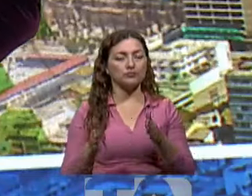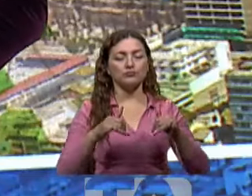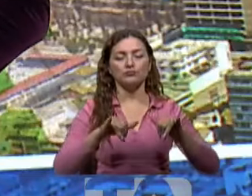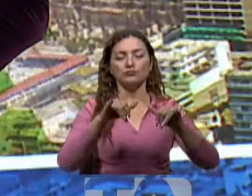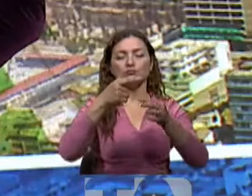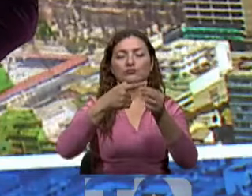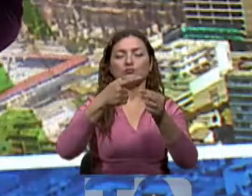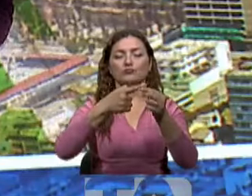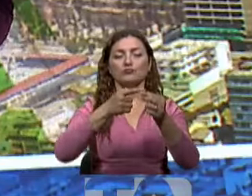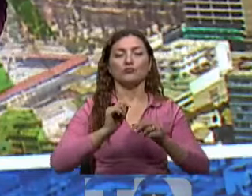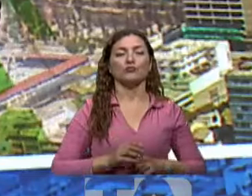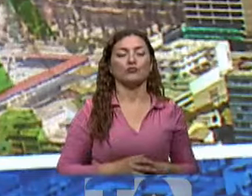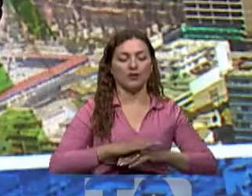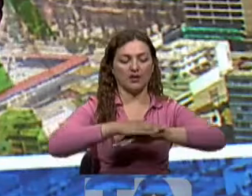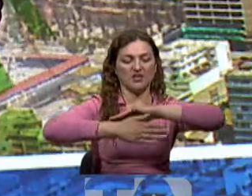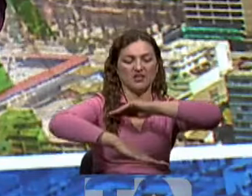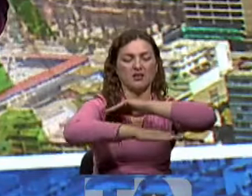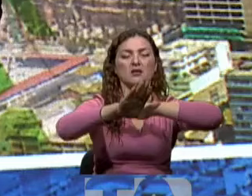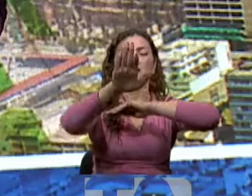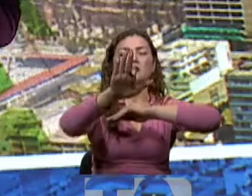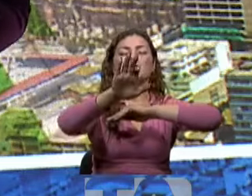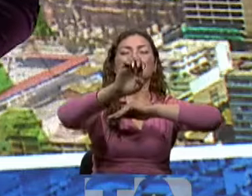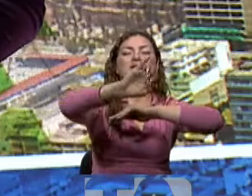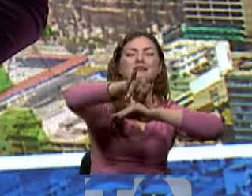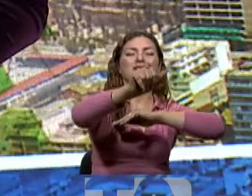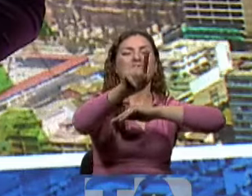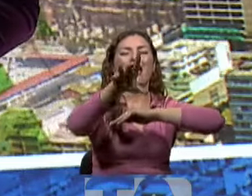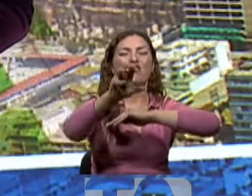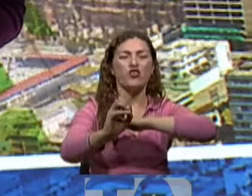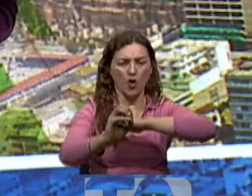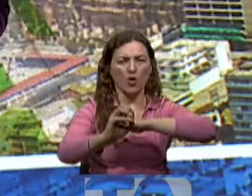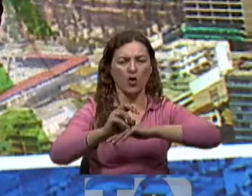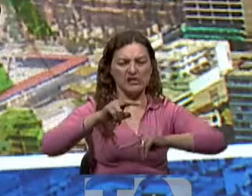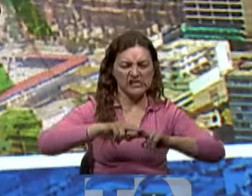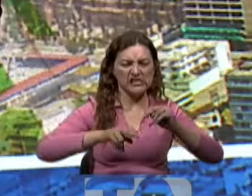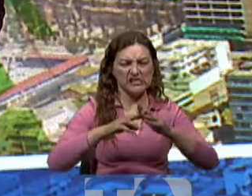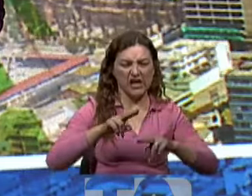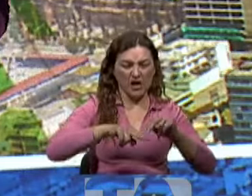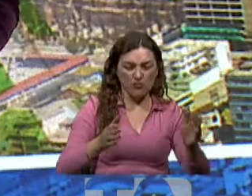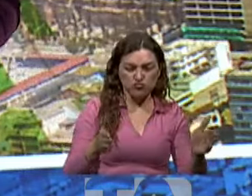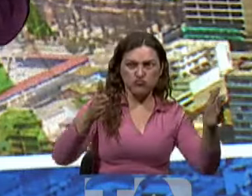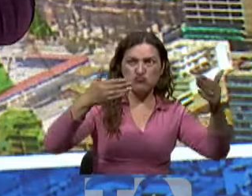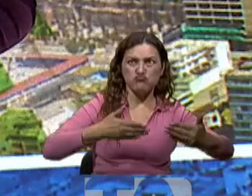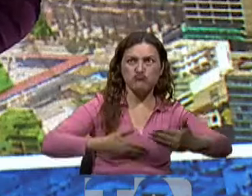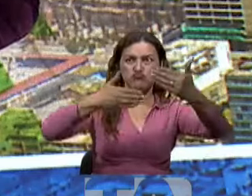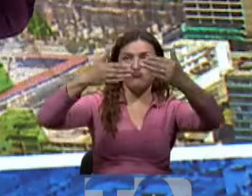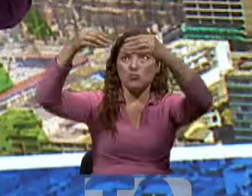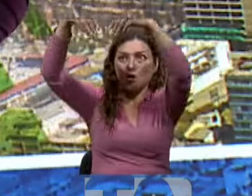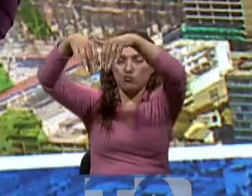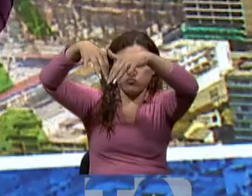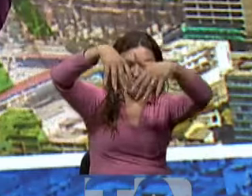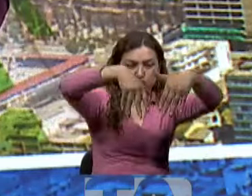Regresamos a la capital porque en la quebrada de El Tejado se ampliará la capacidad de la obra de captación a partir del segundo semestre de este